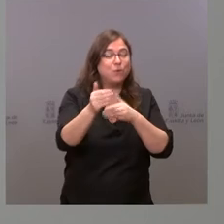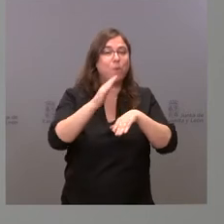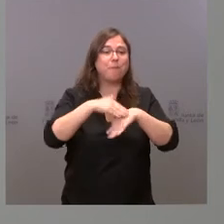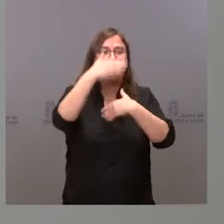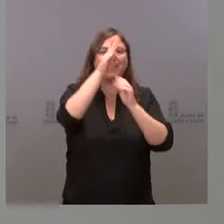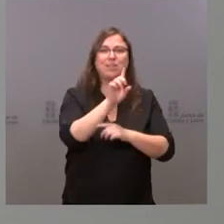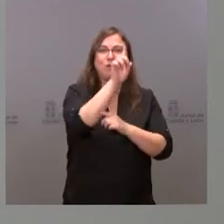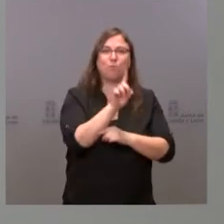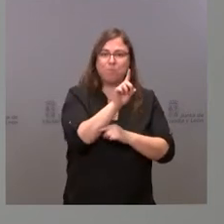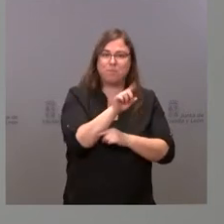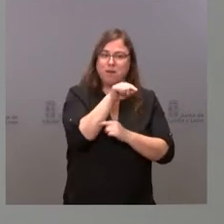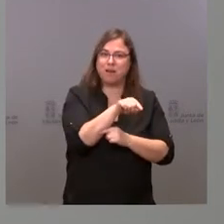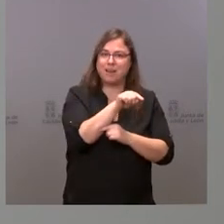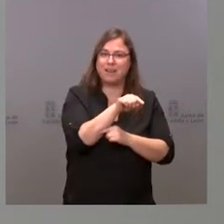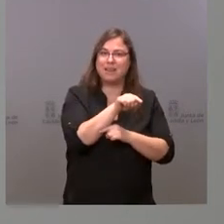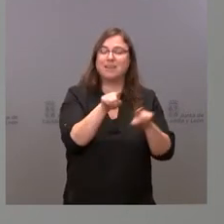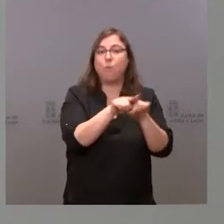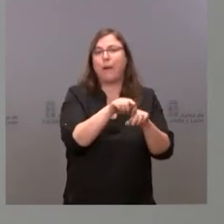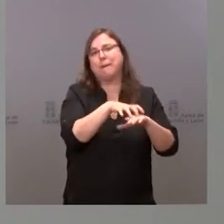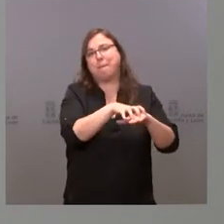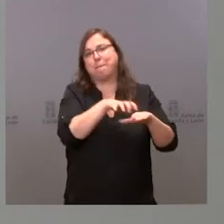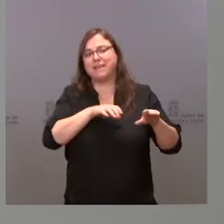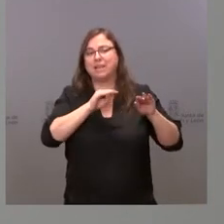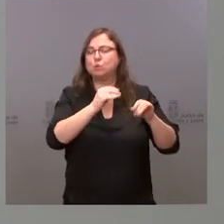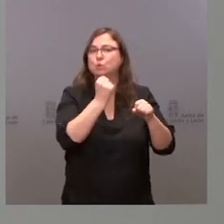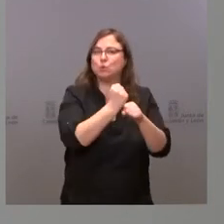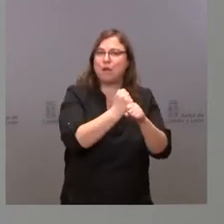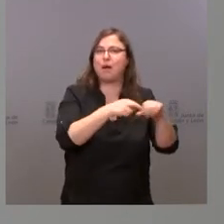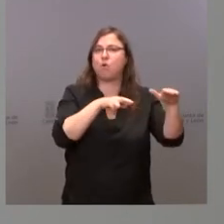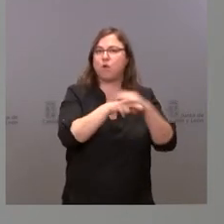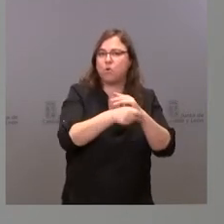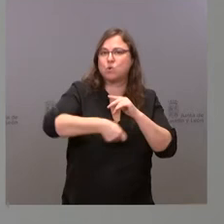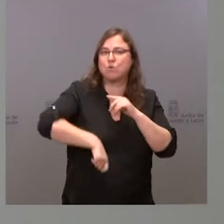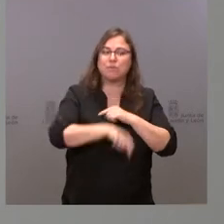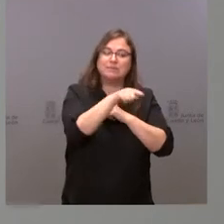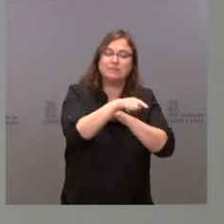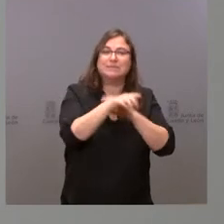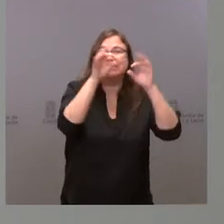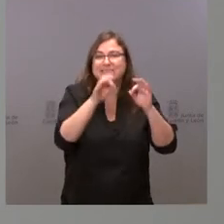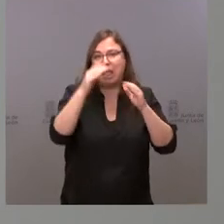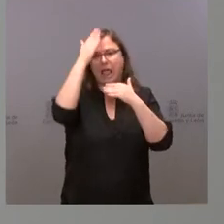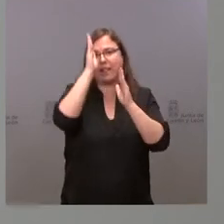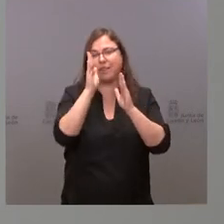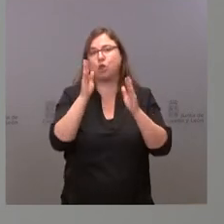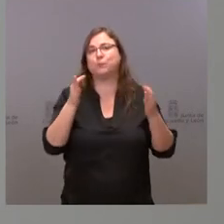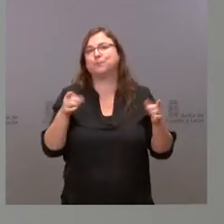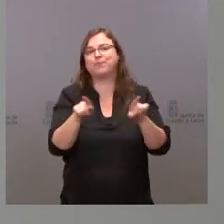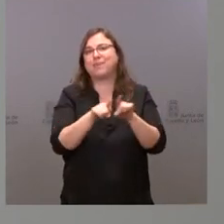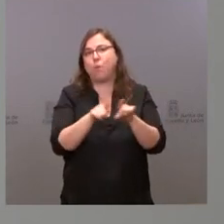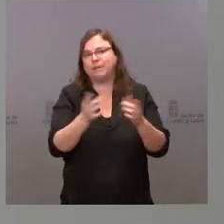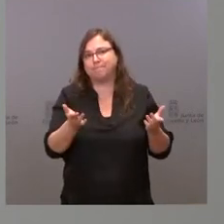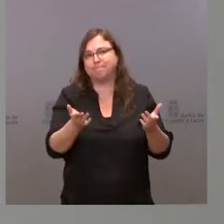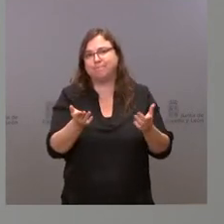dedique todos sus la mayor parte de sus recursos y de sus esfuerzos a la atención de parte de pacientes tanto con